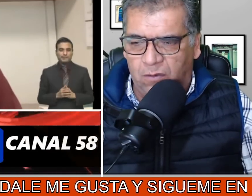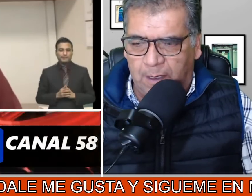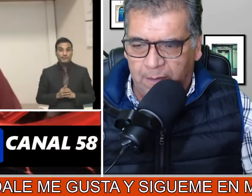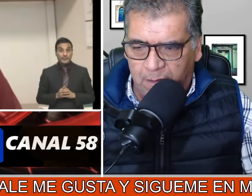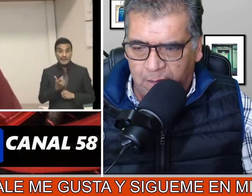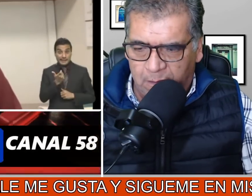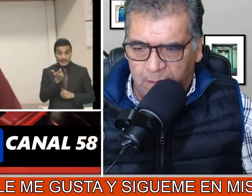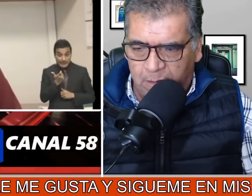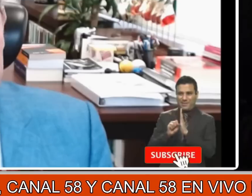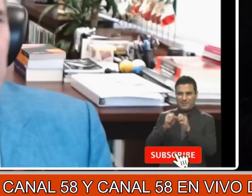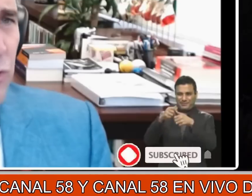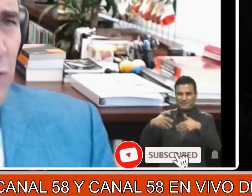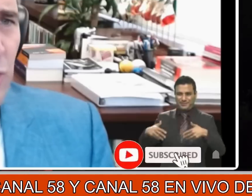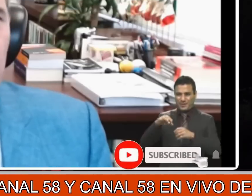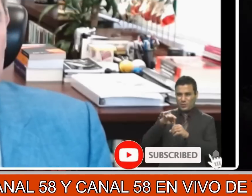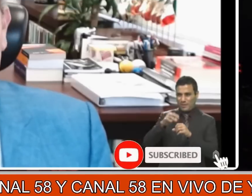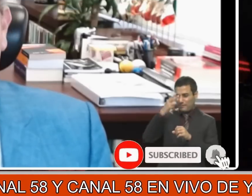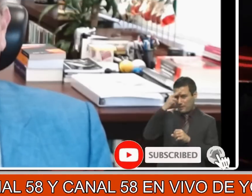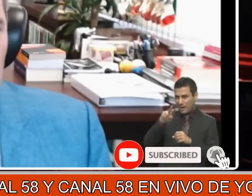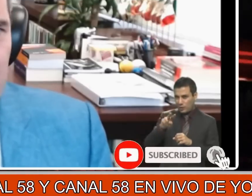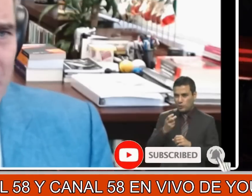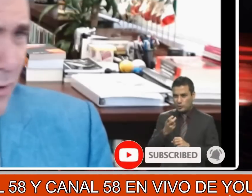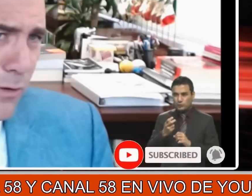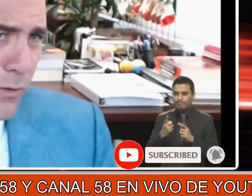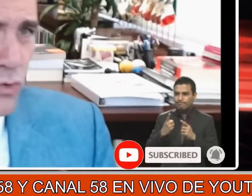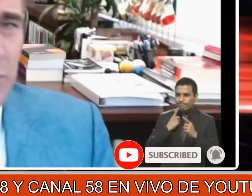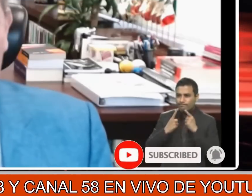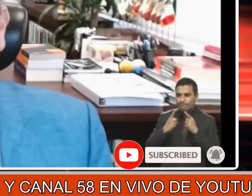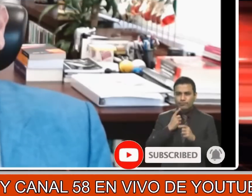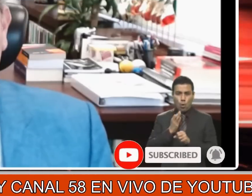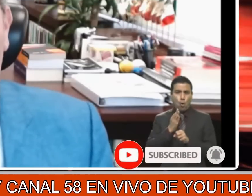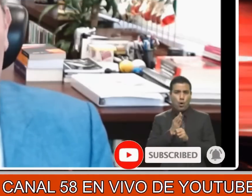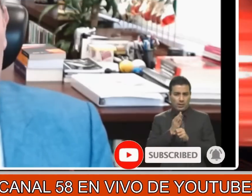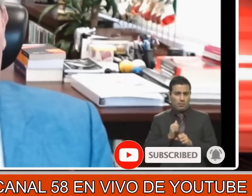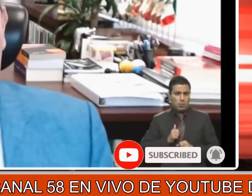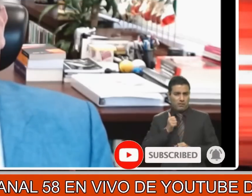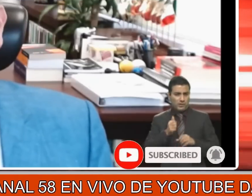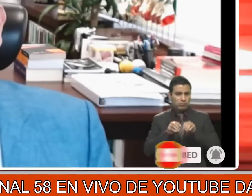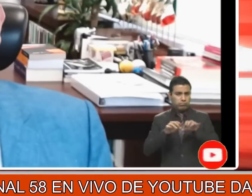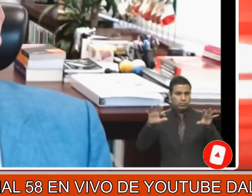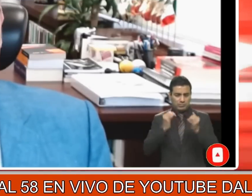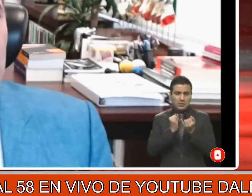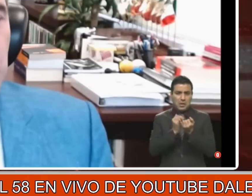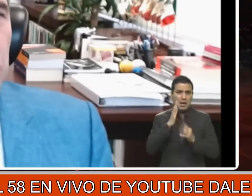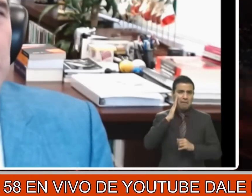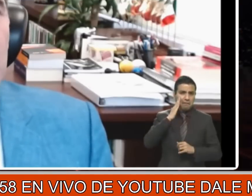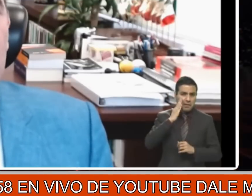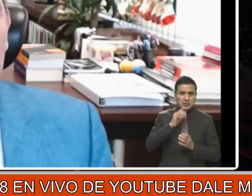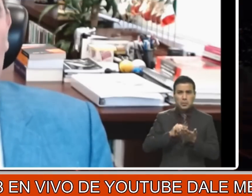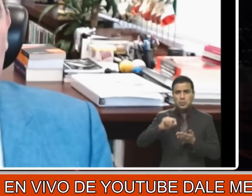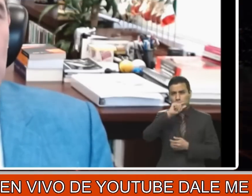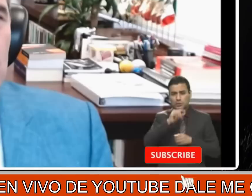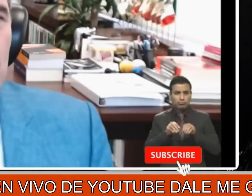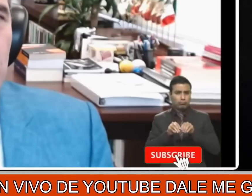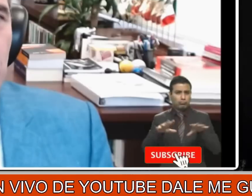córdova y por cierto que aprovechar para públicamente como lo he hecho en mis redes sociales agradecer la apertura y la disposición al diálogo